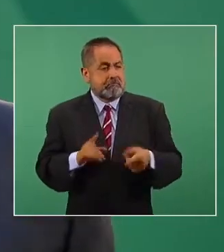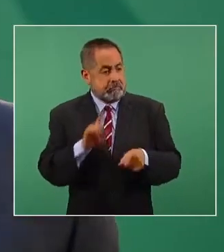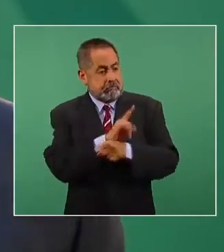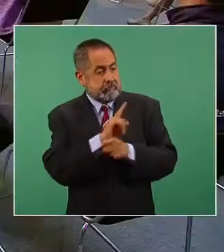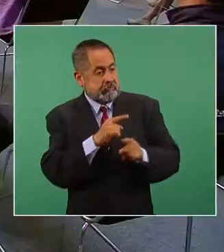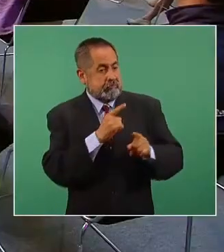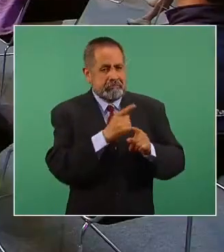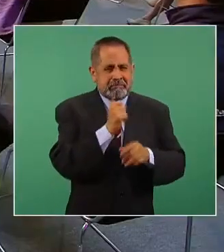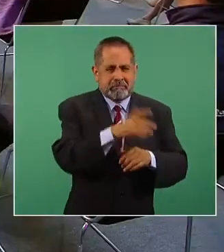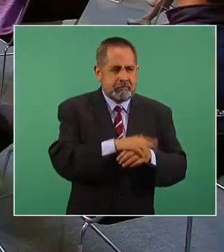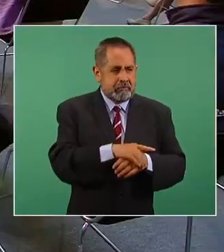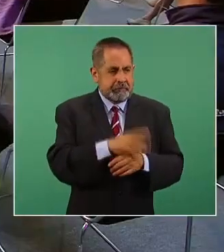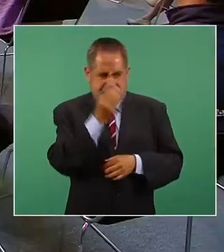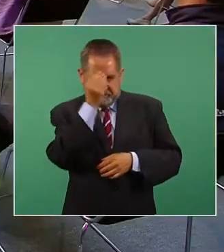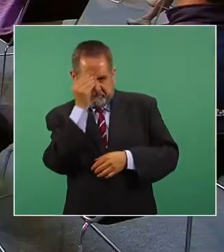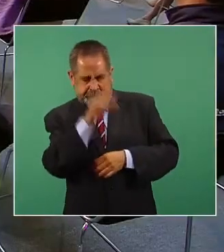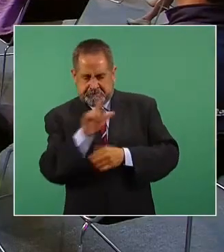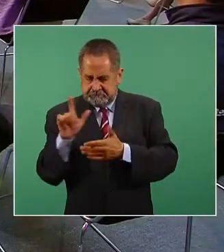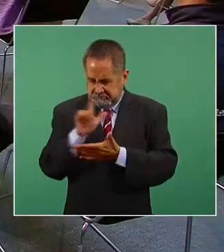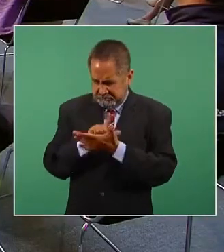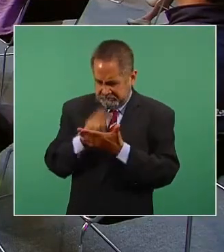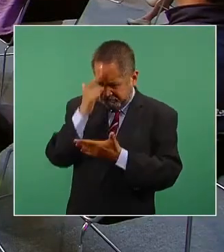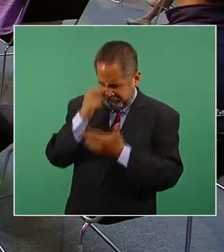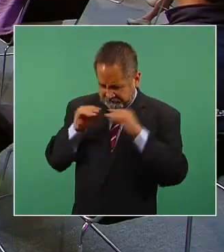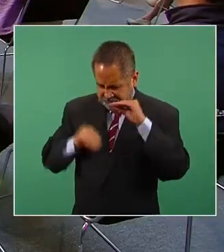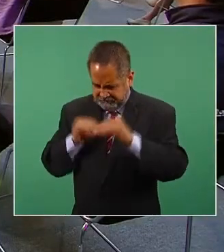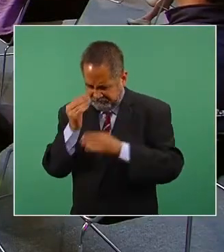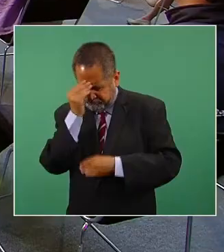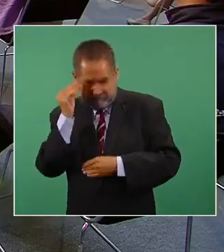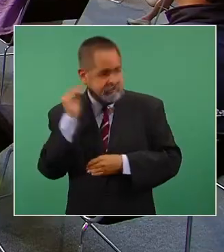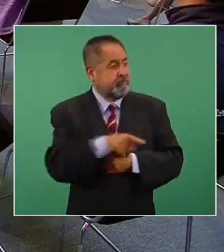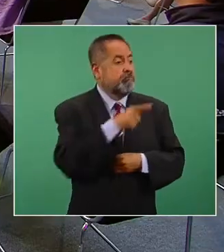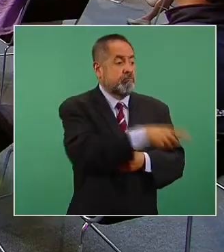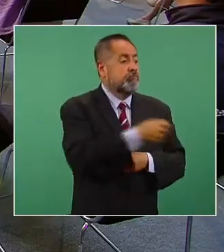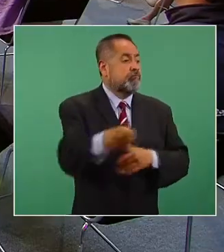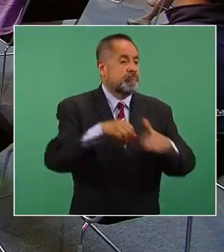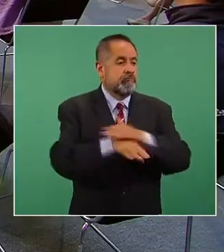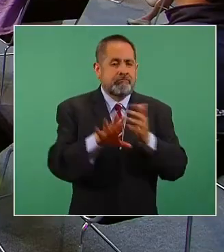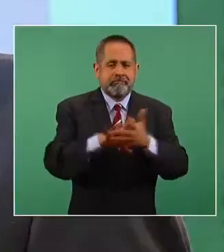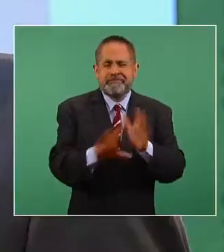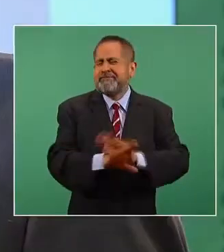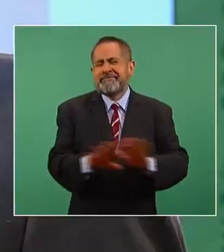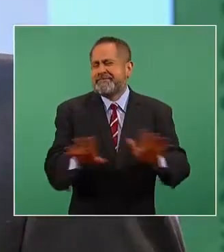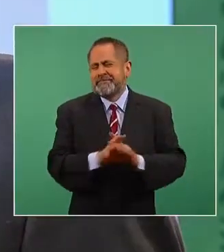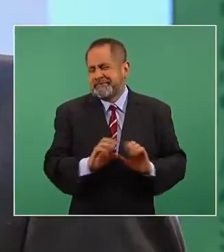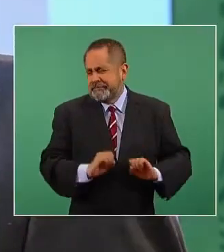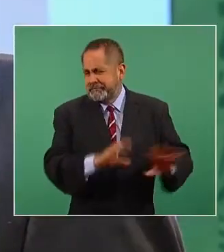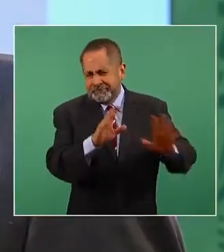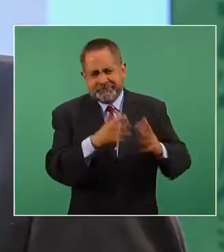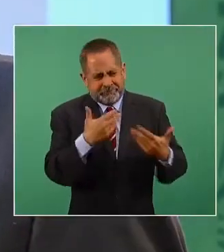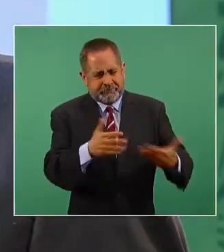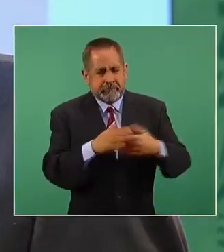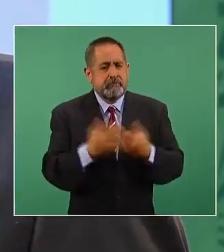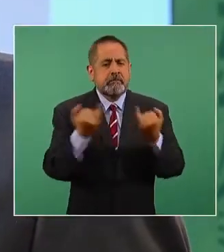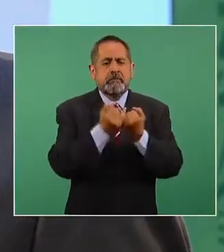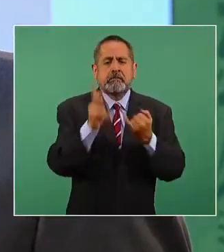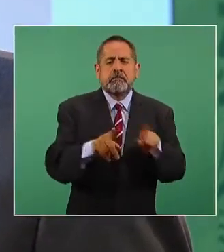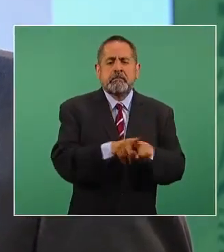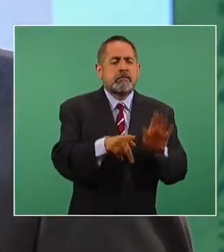vamos a fabricar delitos como era antes, lo mismo en el caso de los medios